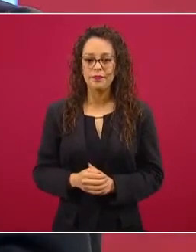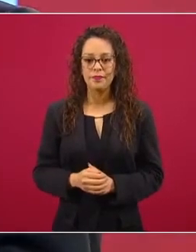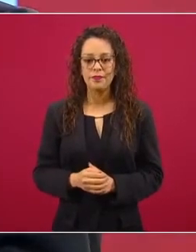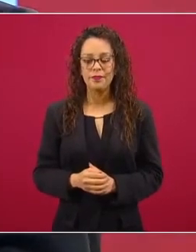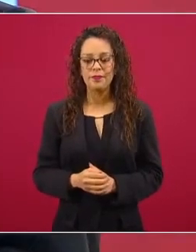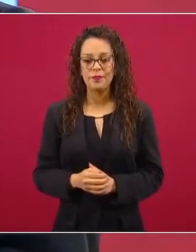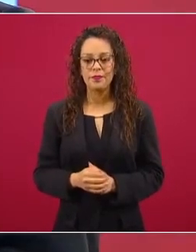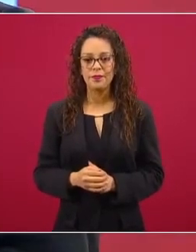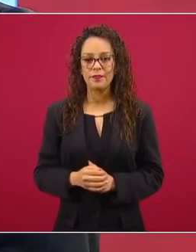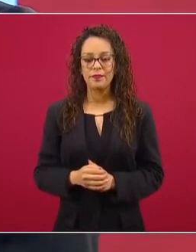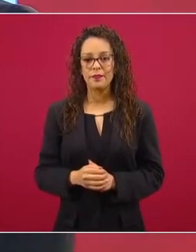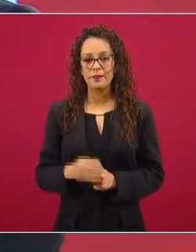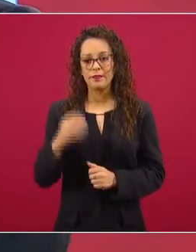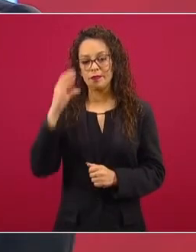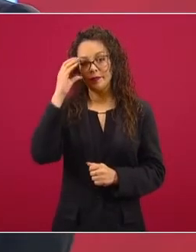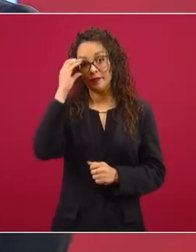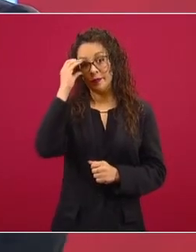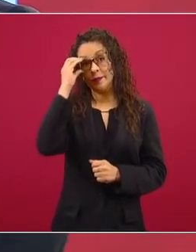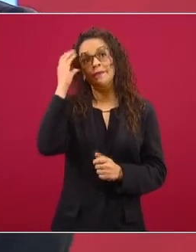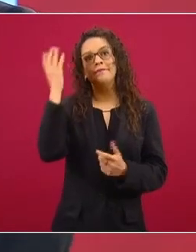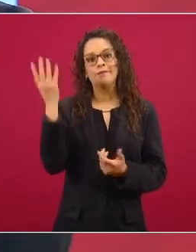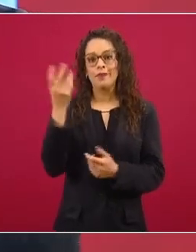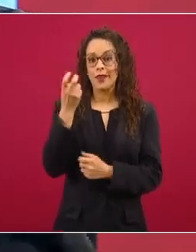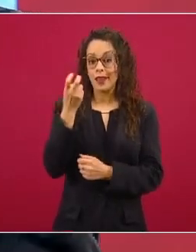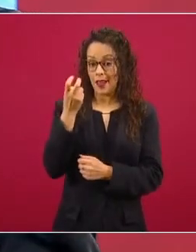Resulta que ahí